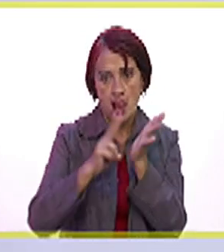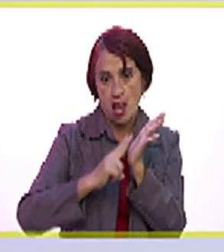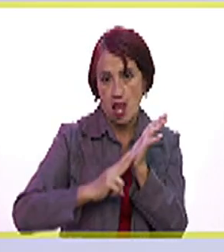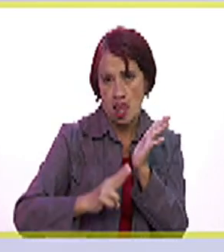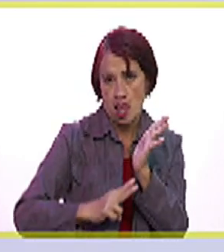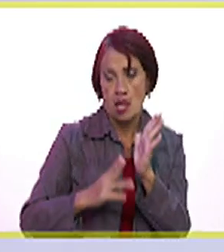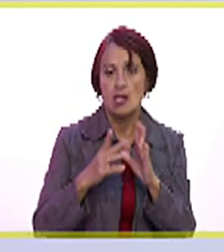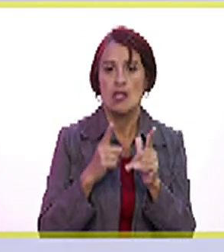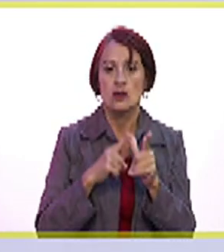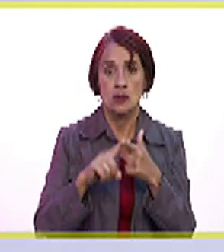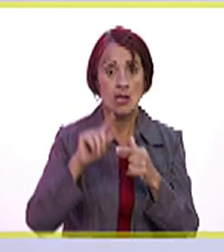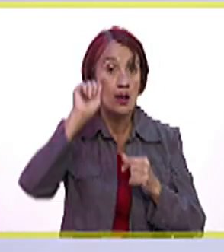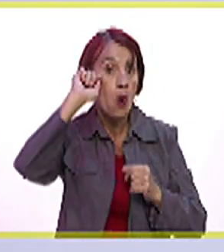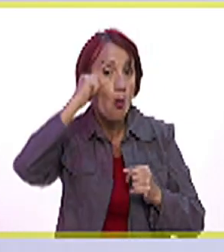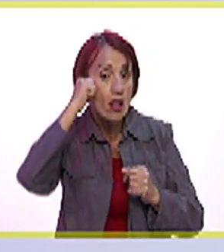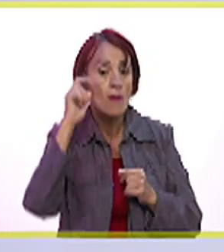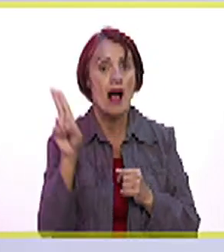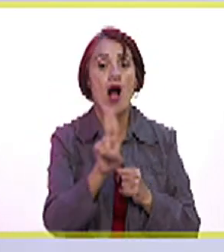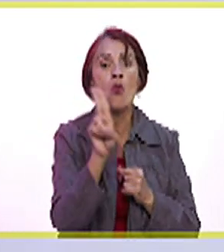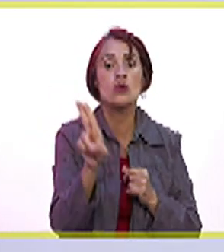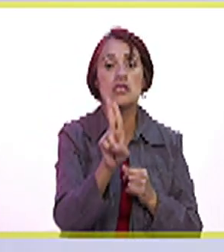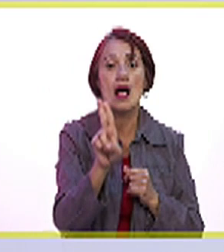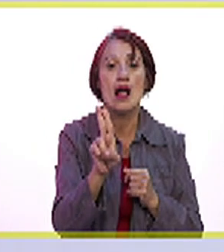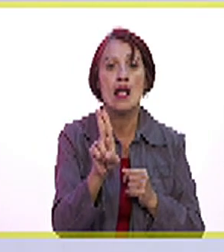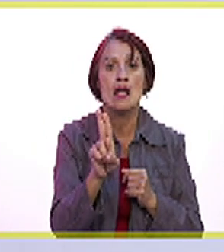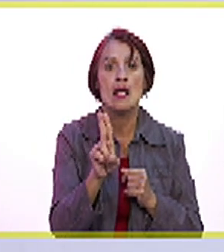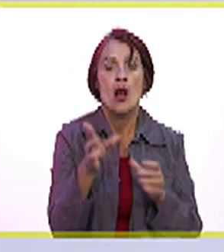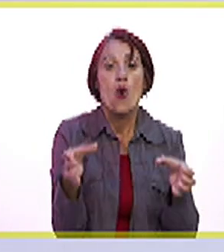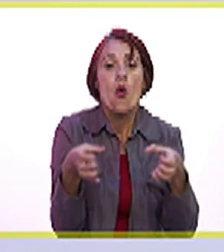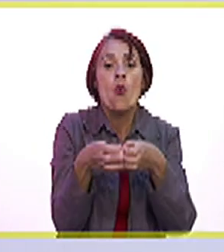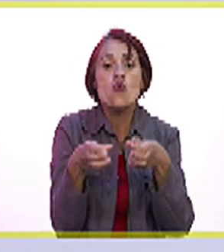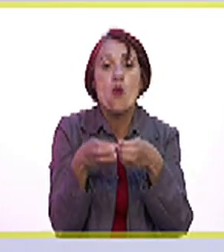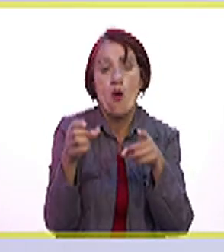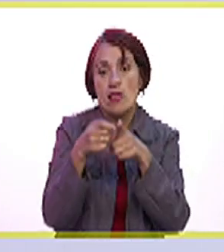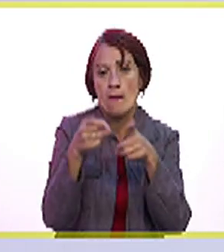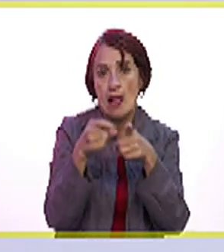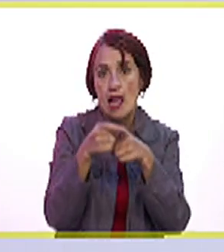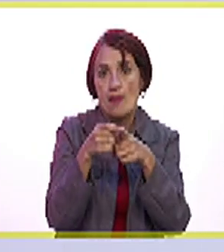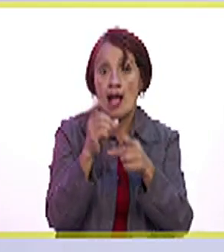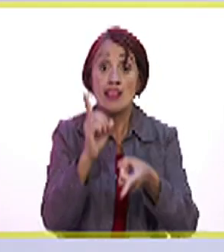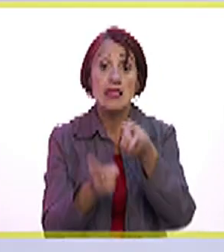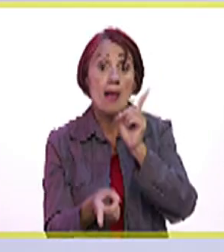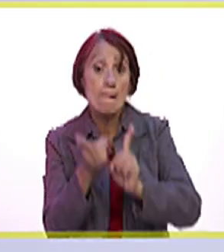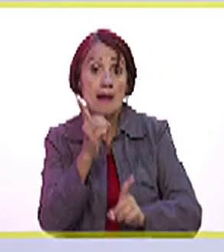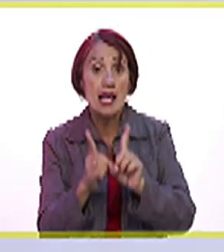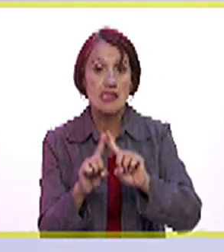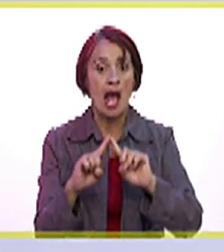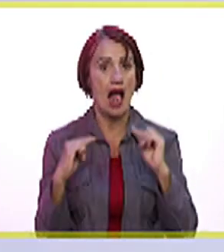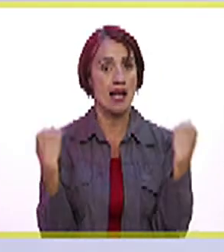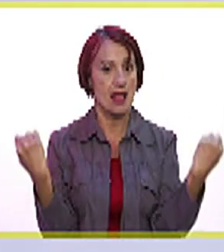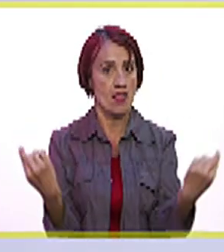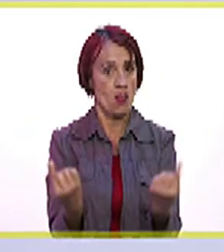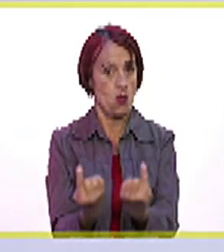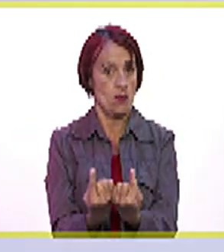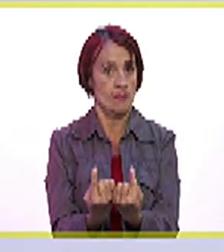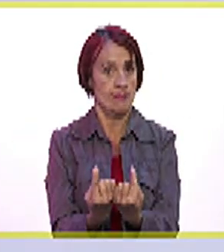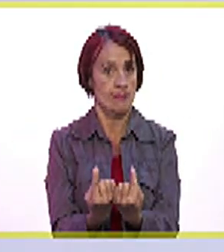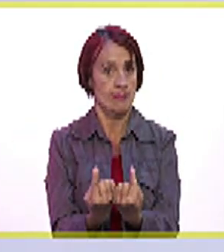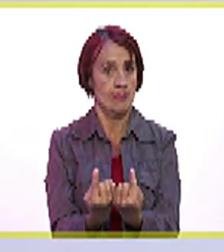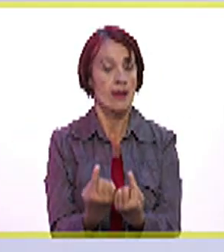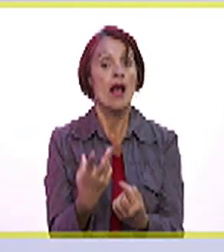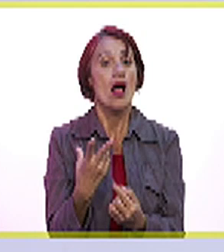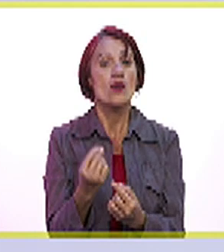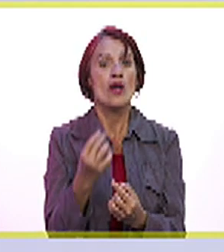que vamos a utilizar cierto grupo de palabras dependiendo de nuestro entorno, ¿ok? No es que tenemos